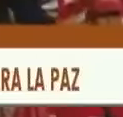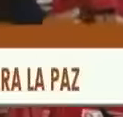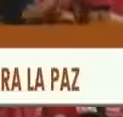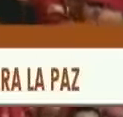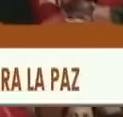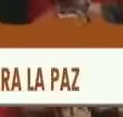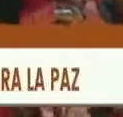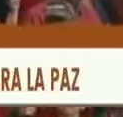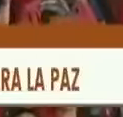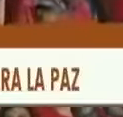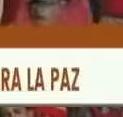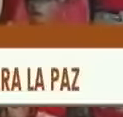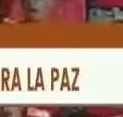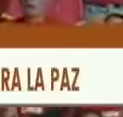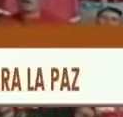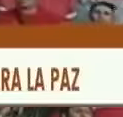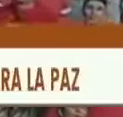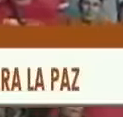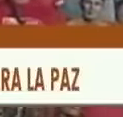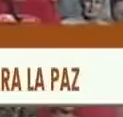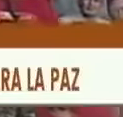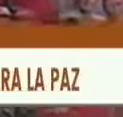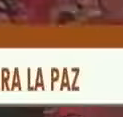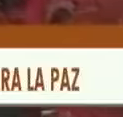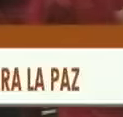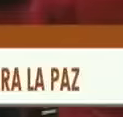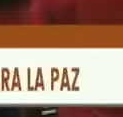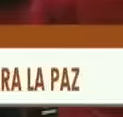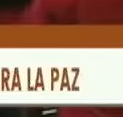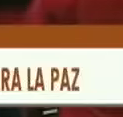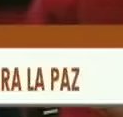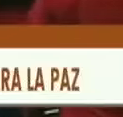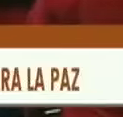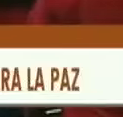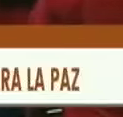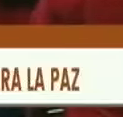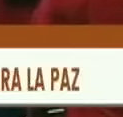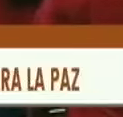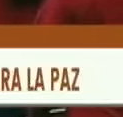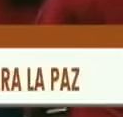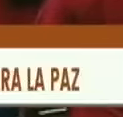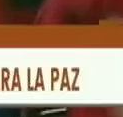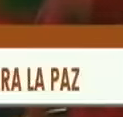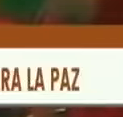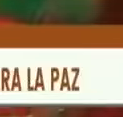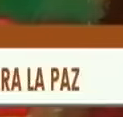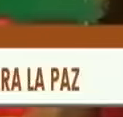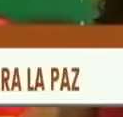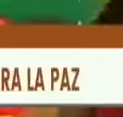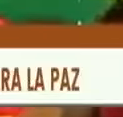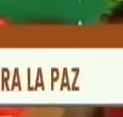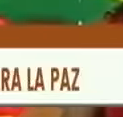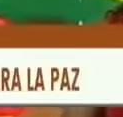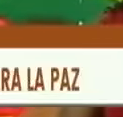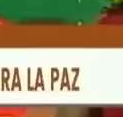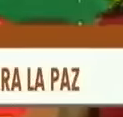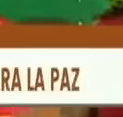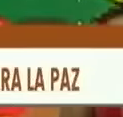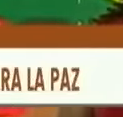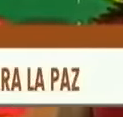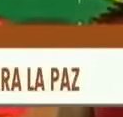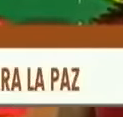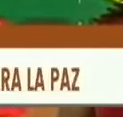¡Que viva la patria! ¡Que viva Bolívar! ¡Que viva Chávez! ¡Que viva